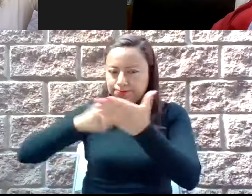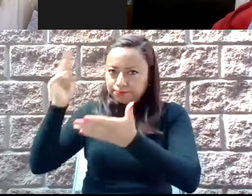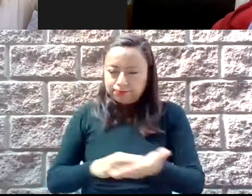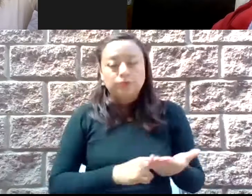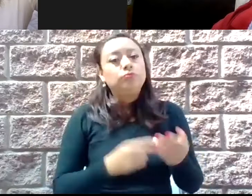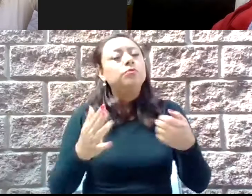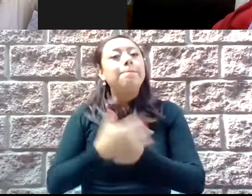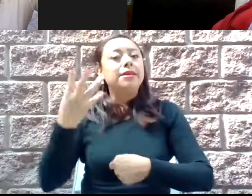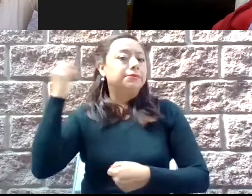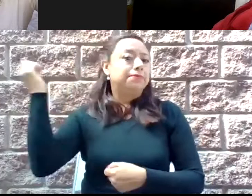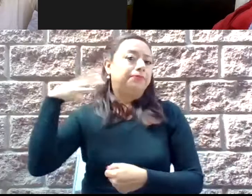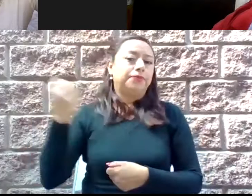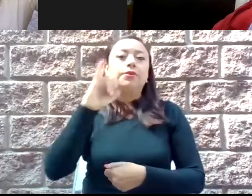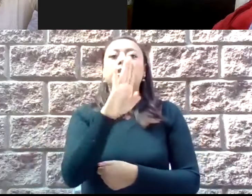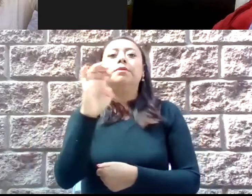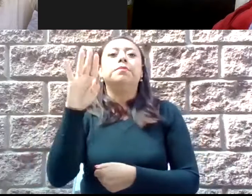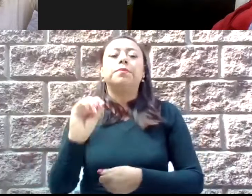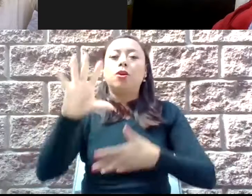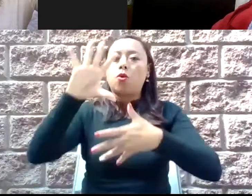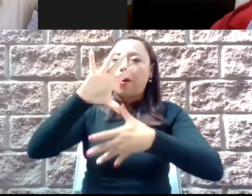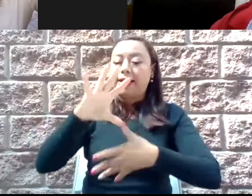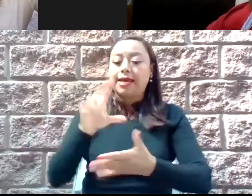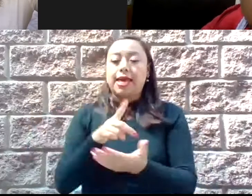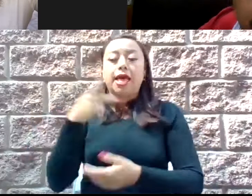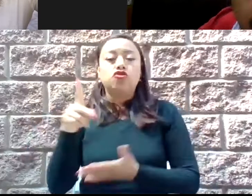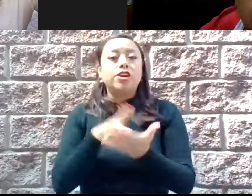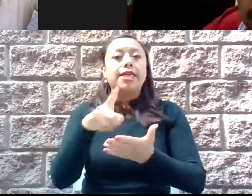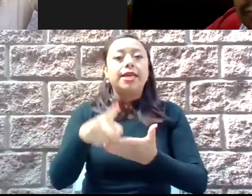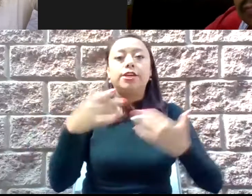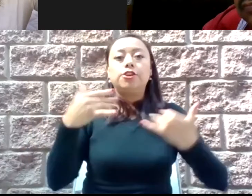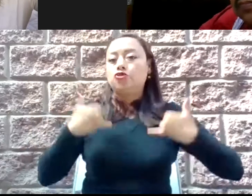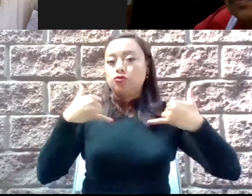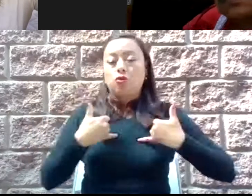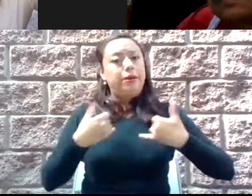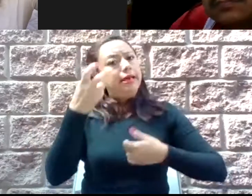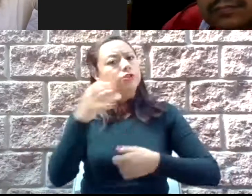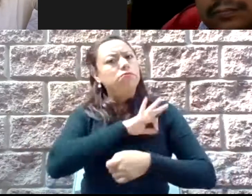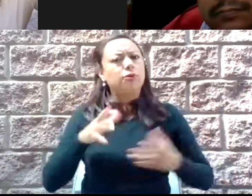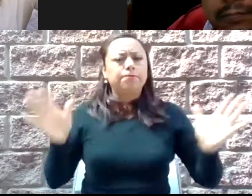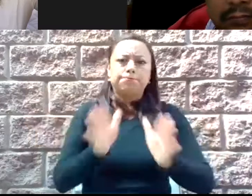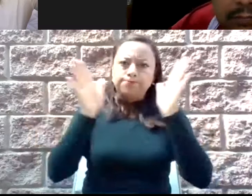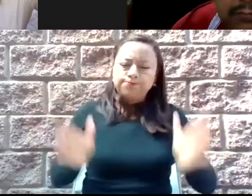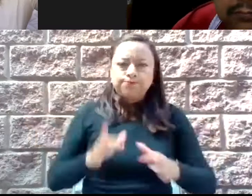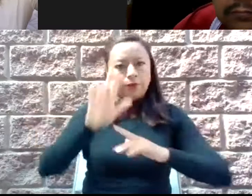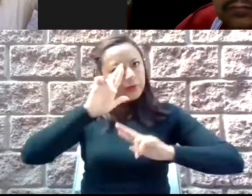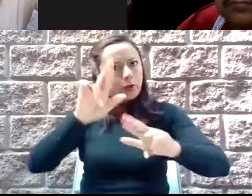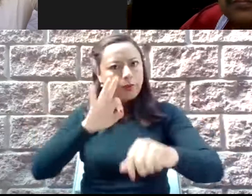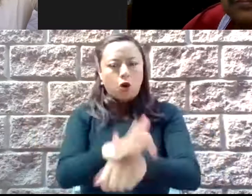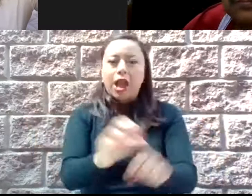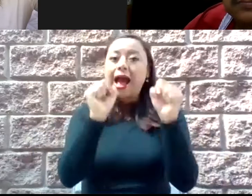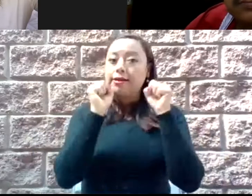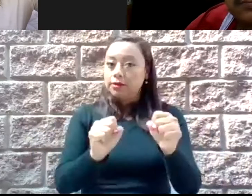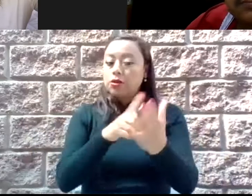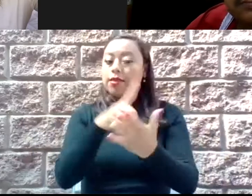Convención Iberoamericana de los Derechos de Jóvenes, y con ello se logre promover, respetar, proteger y garantizar los derechos